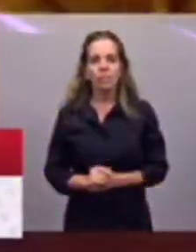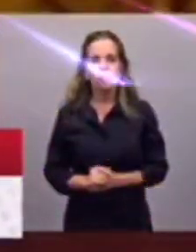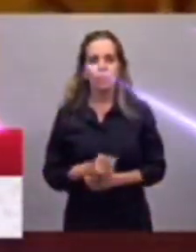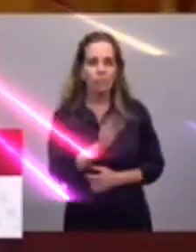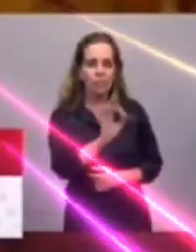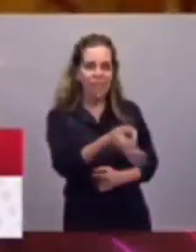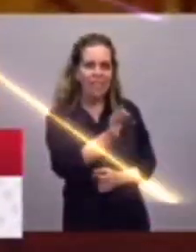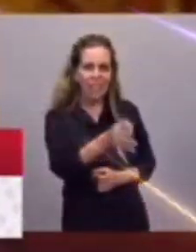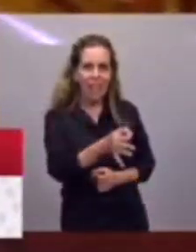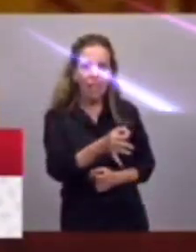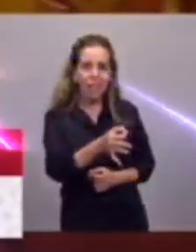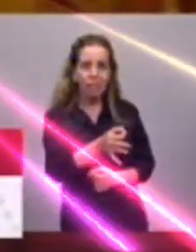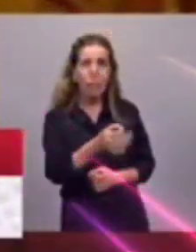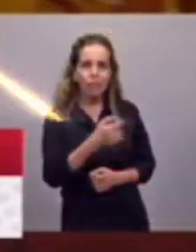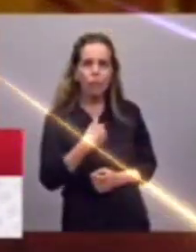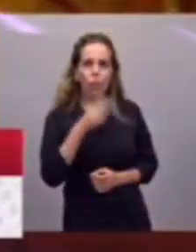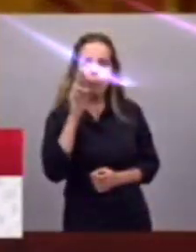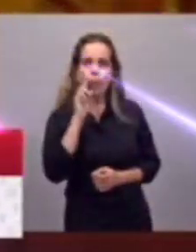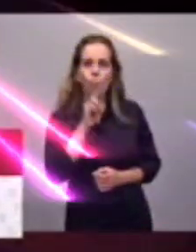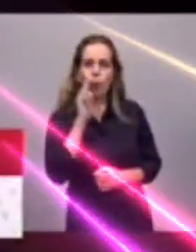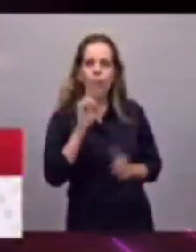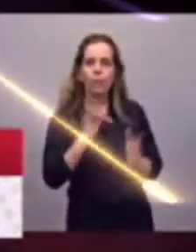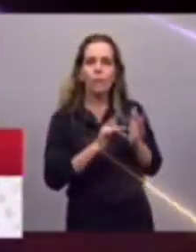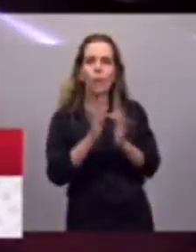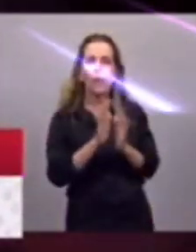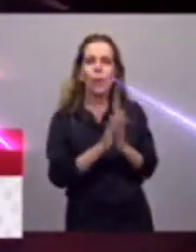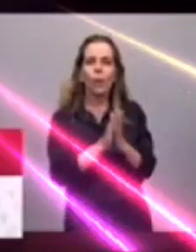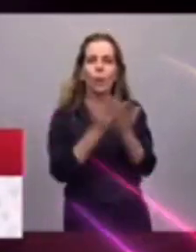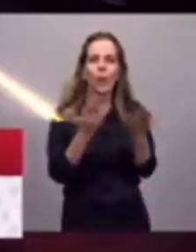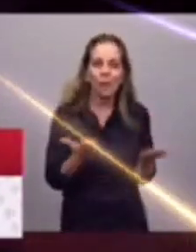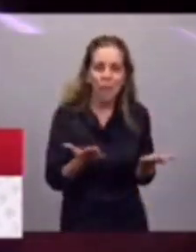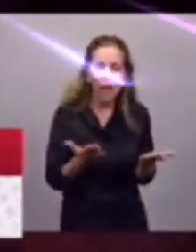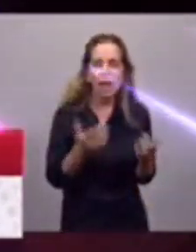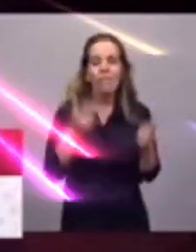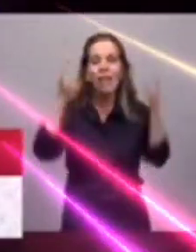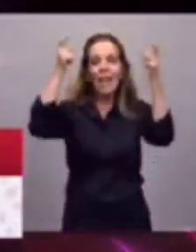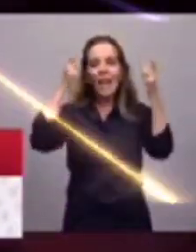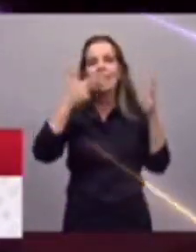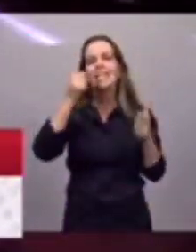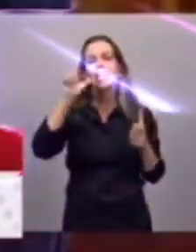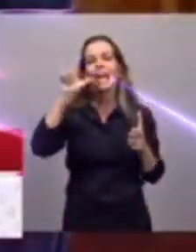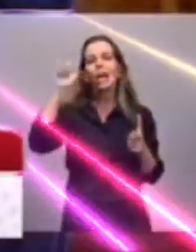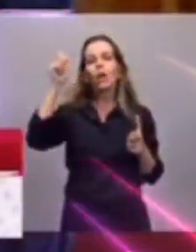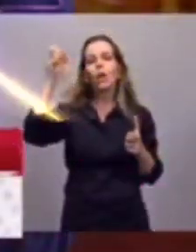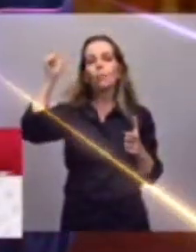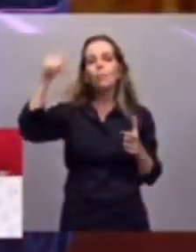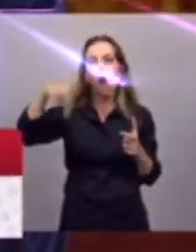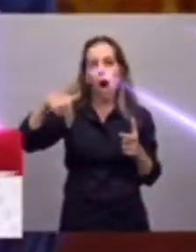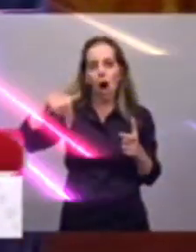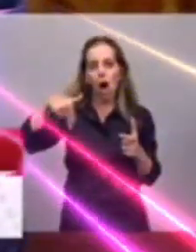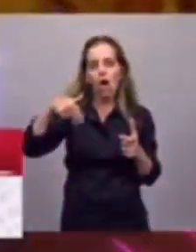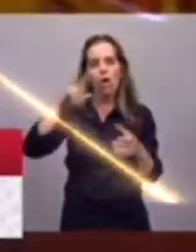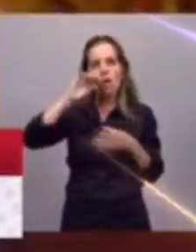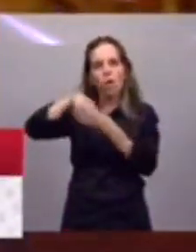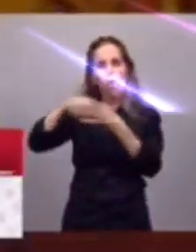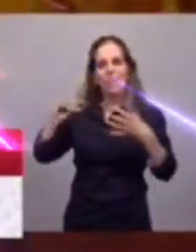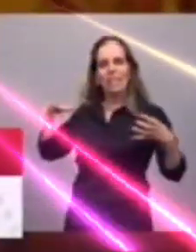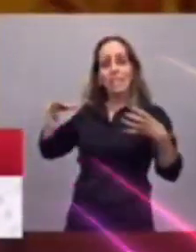se le escuche. Estuve viendo en la Biblia el rey Salomón. El rey Salomón es de la tribu